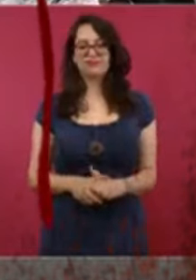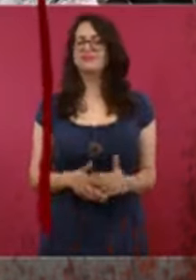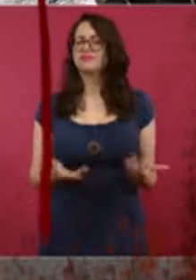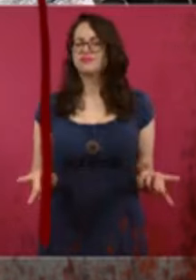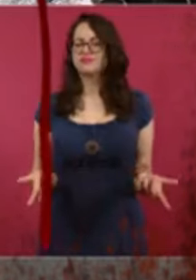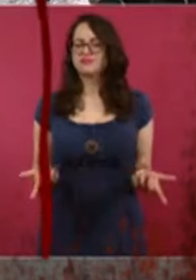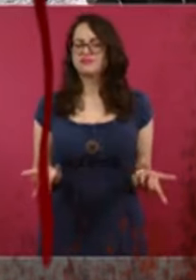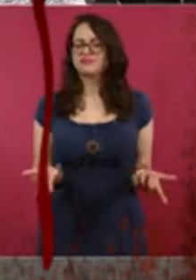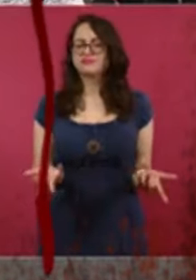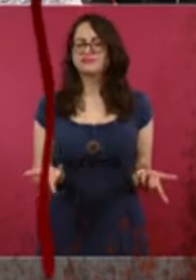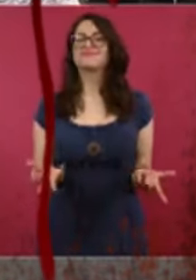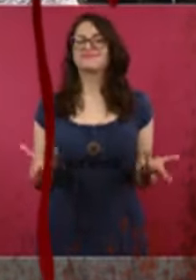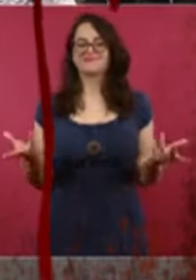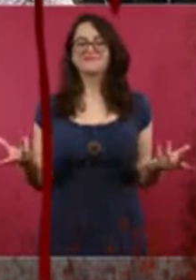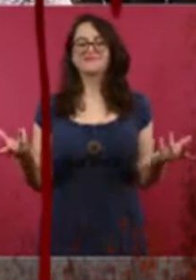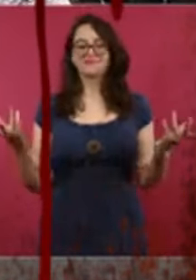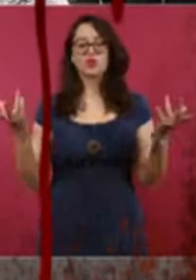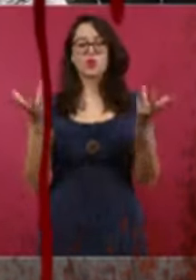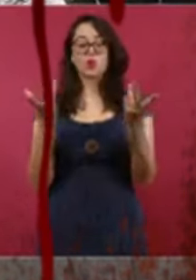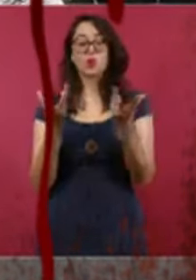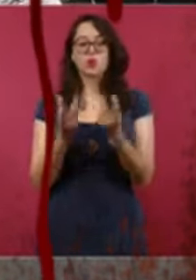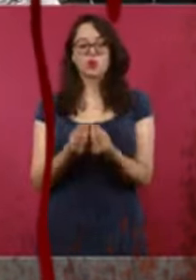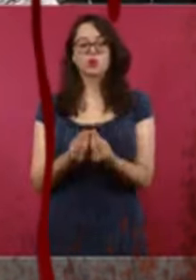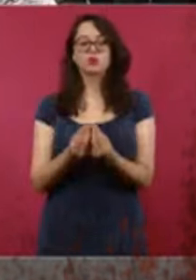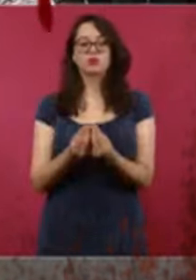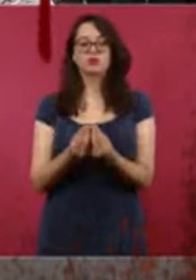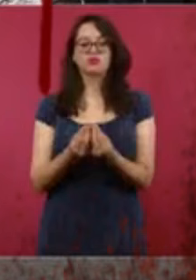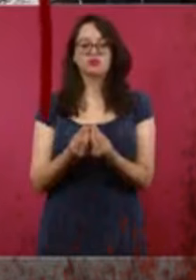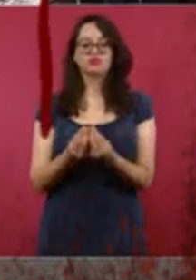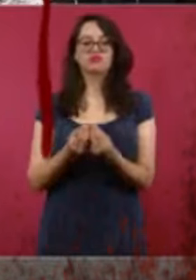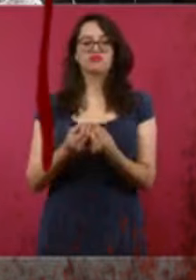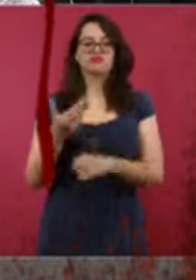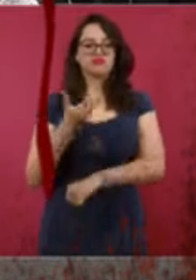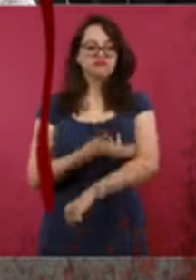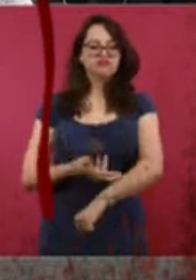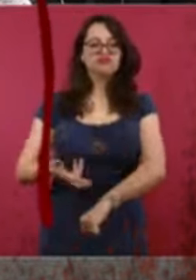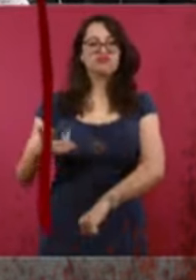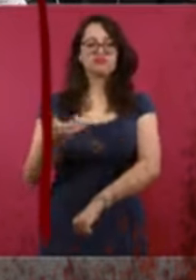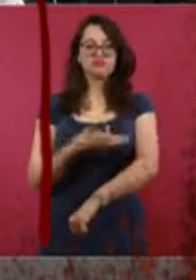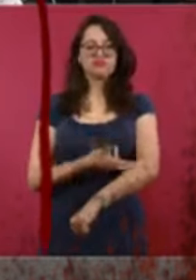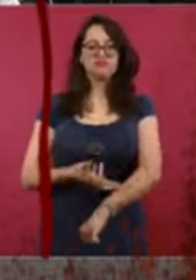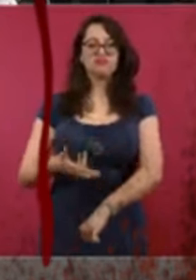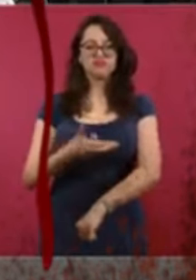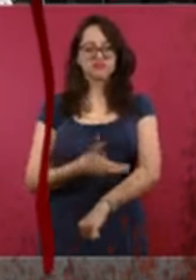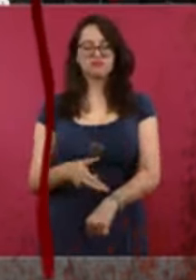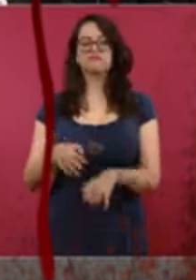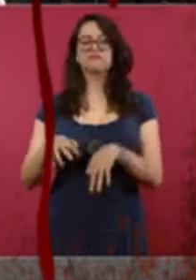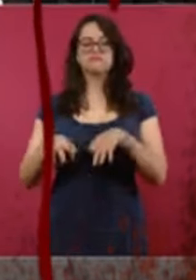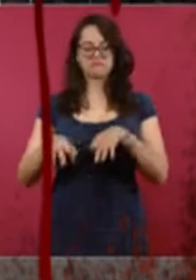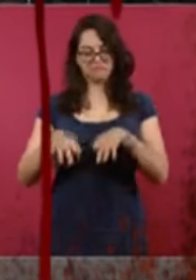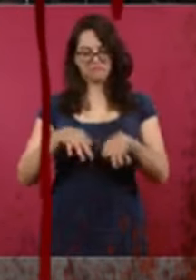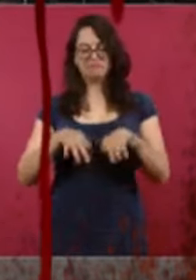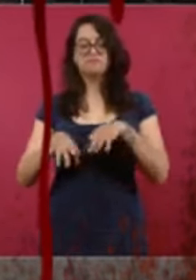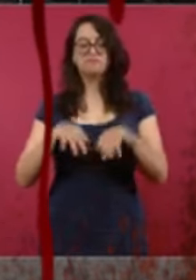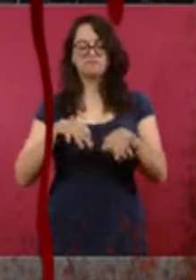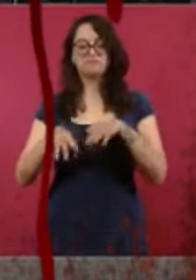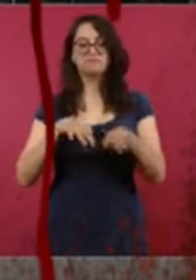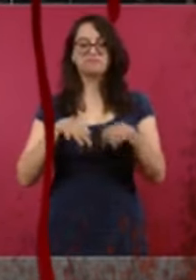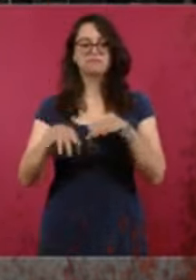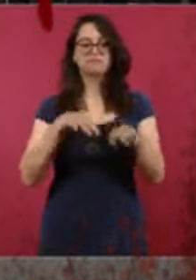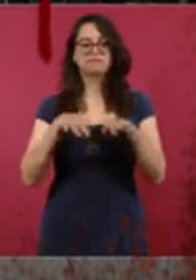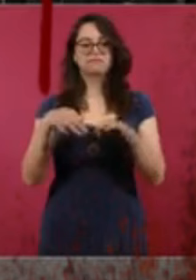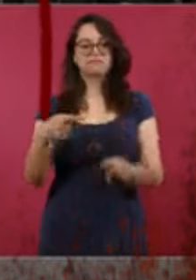91.4% parecido al sistema de salud de Dinamarca. Sí, porque se supone que López